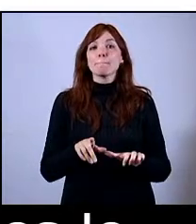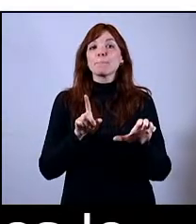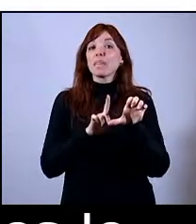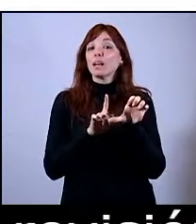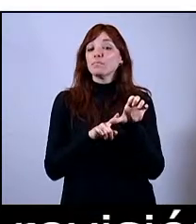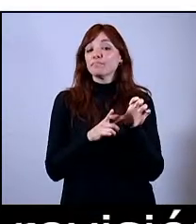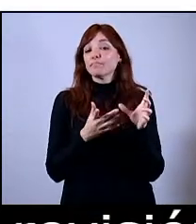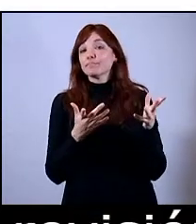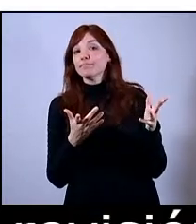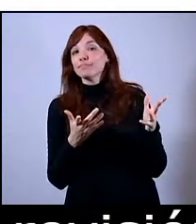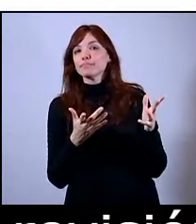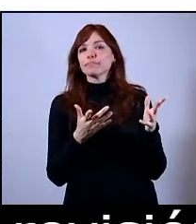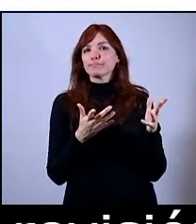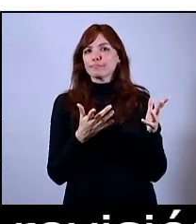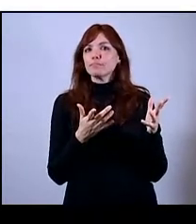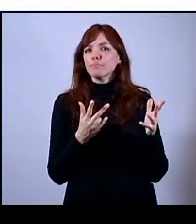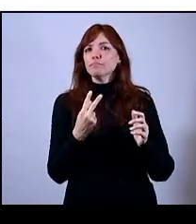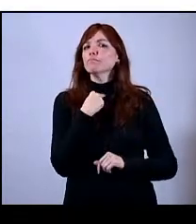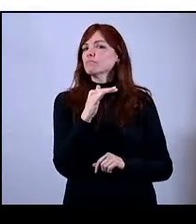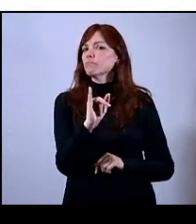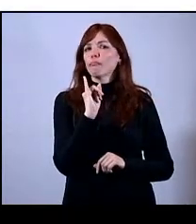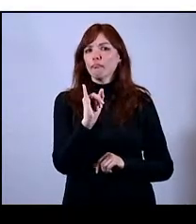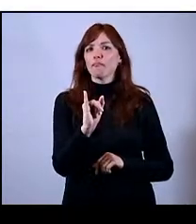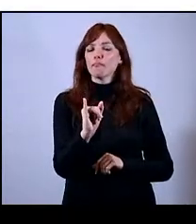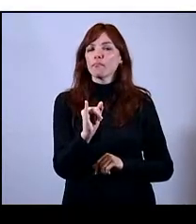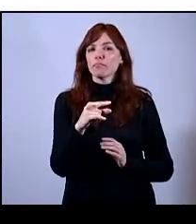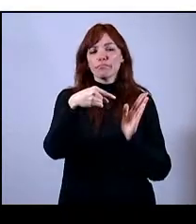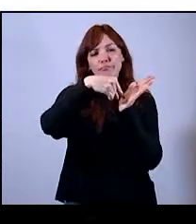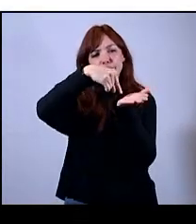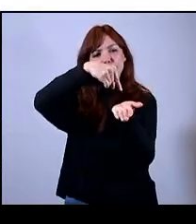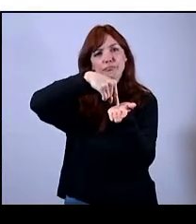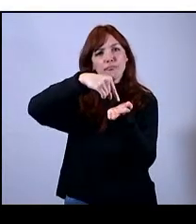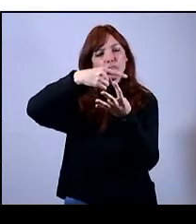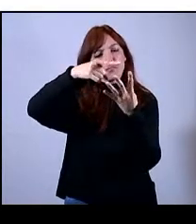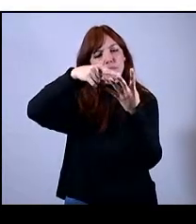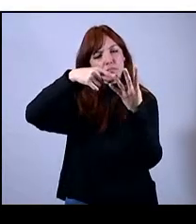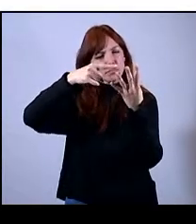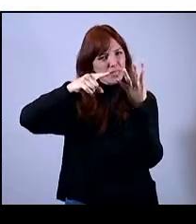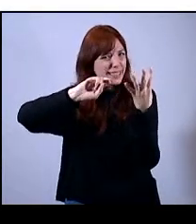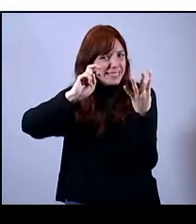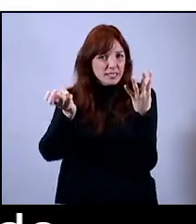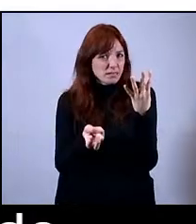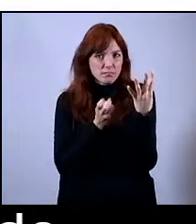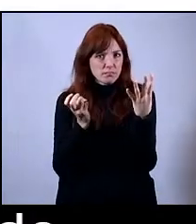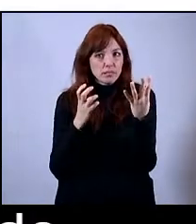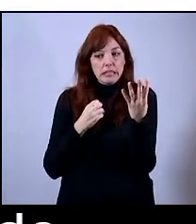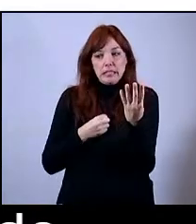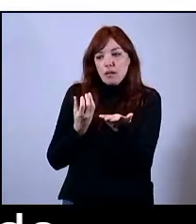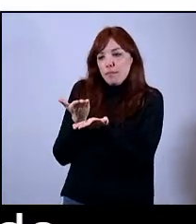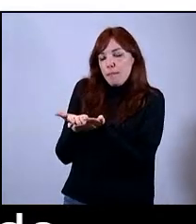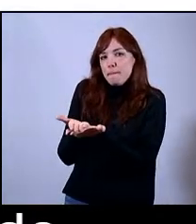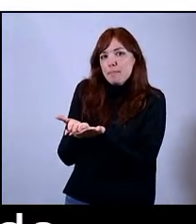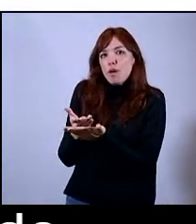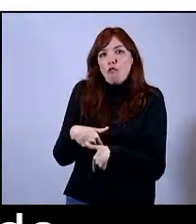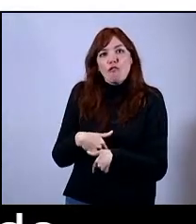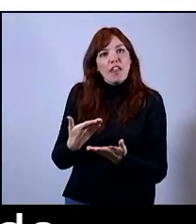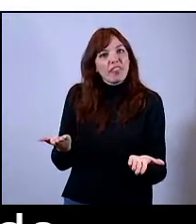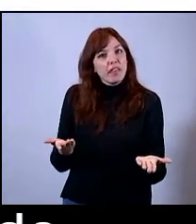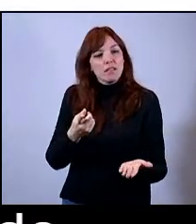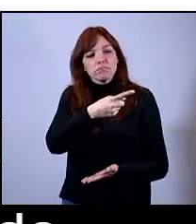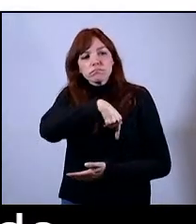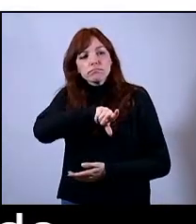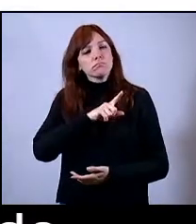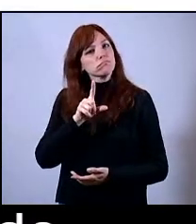Extremadura tiene mucho que decir y lo venimos pidiendo porque hemos ofrecido nuestra